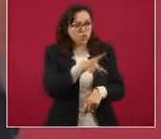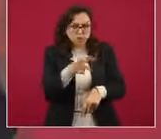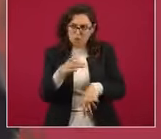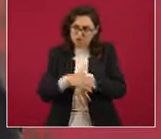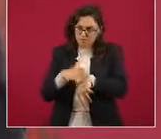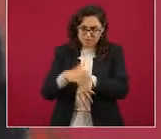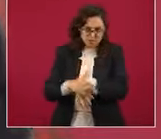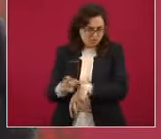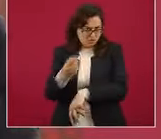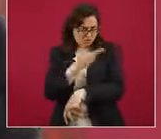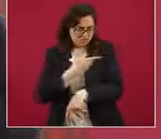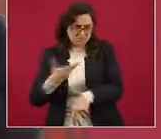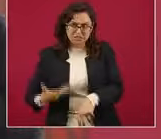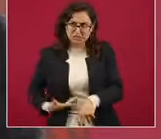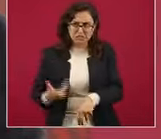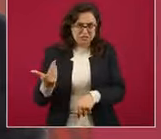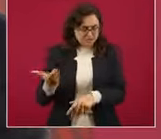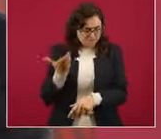aduana?